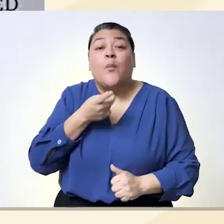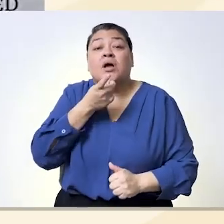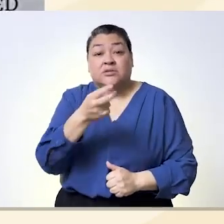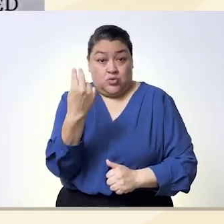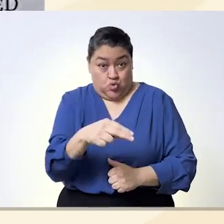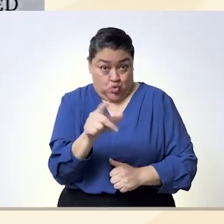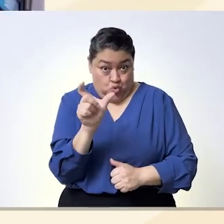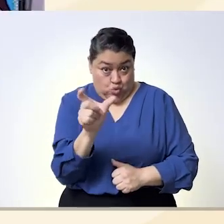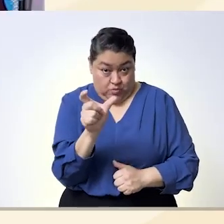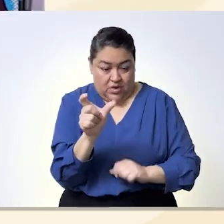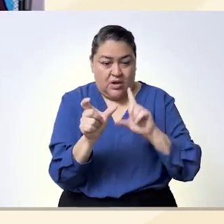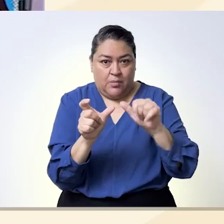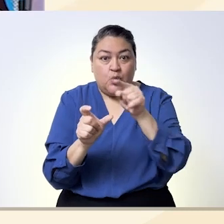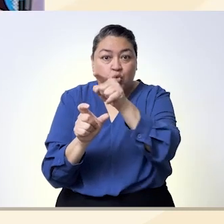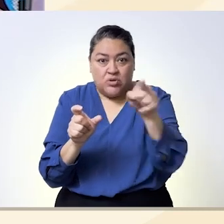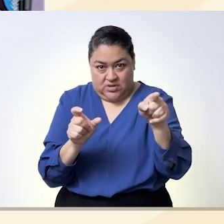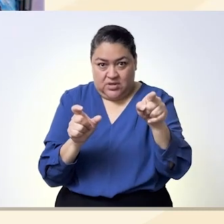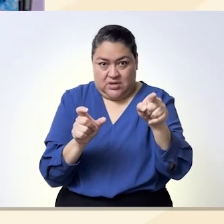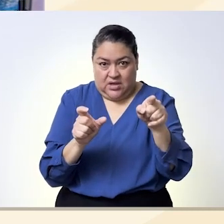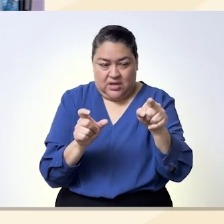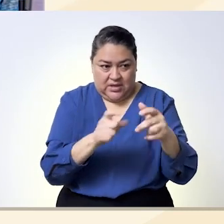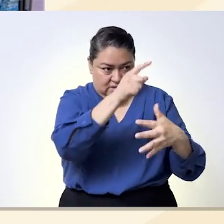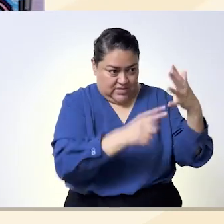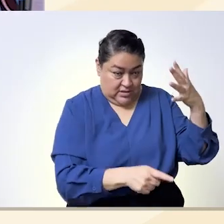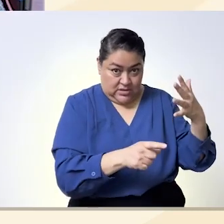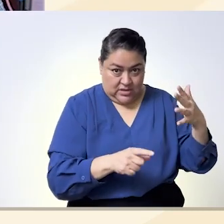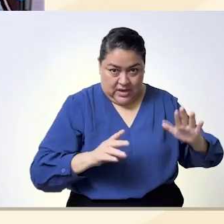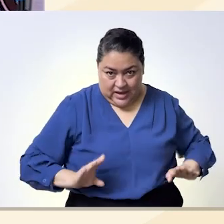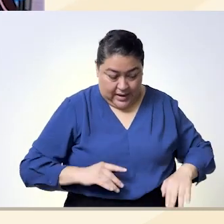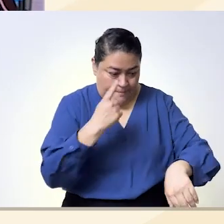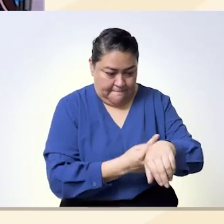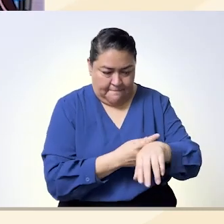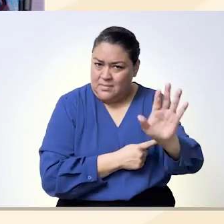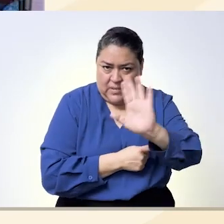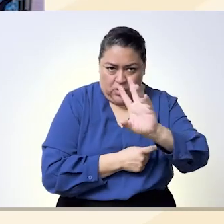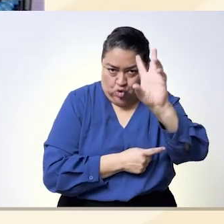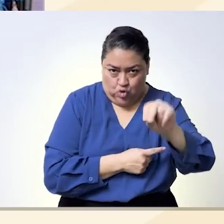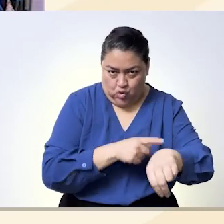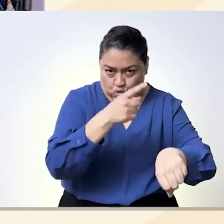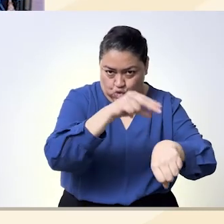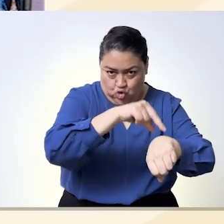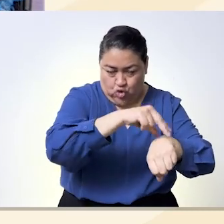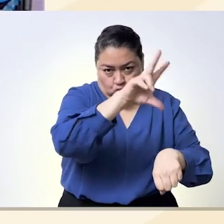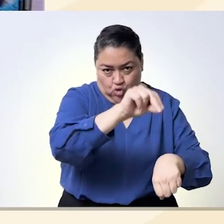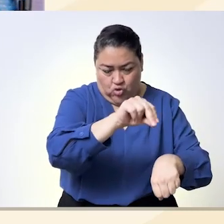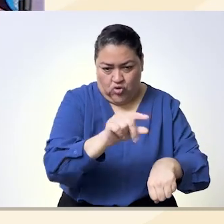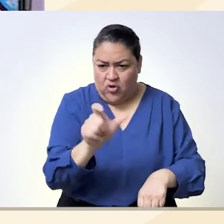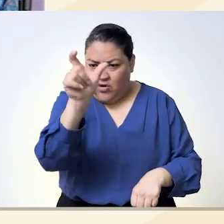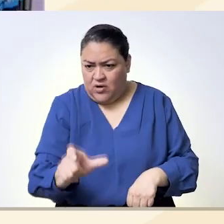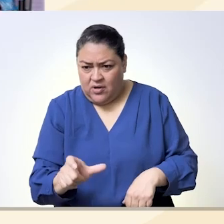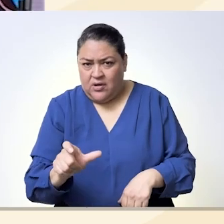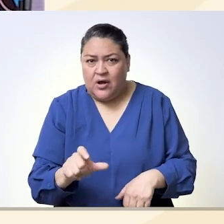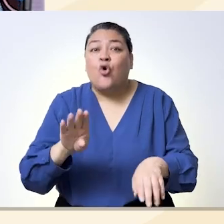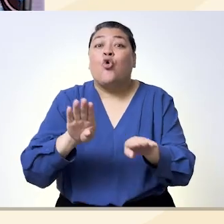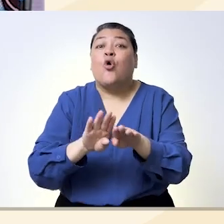voy a decir el nombre de una neurodivergencia y les voy a pedir que no la caractericen en términos patologizantes, en términos médicos, sino